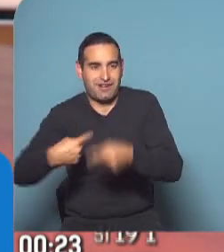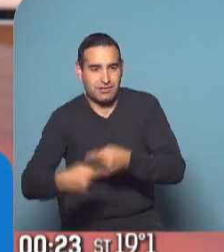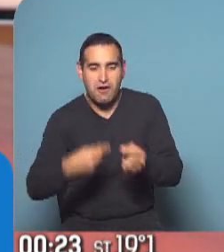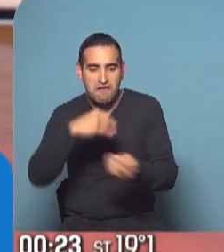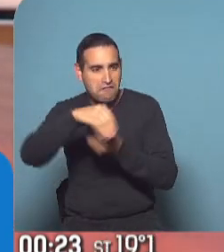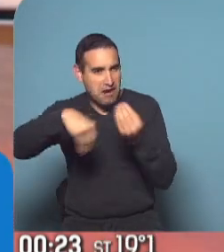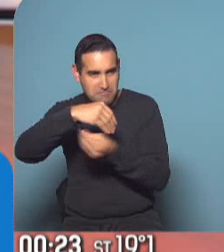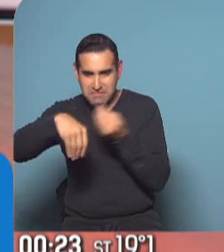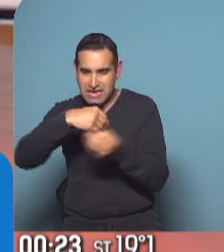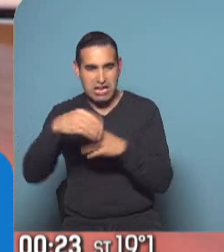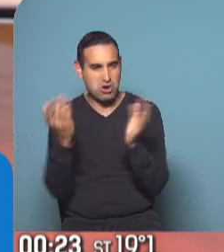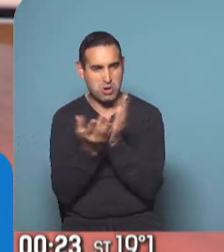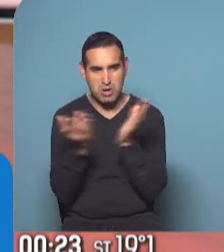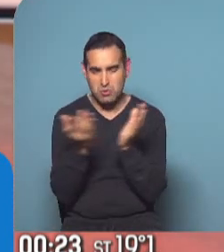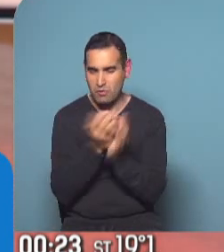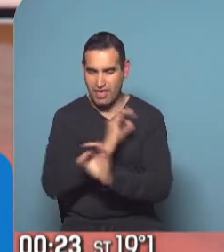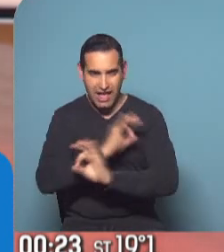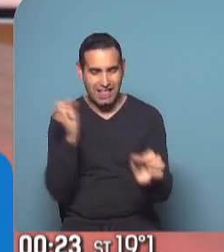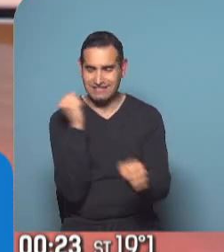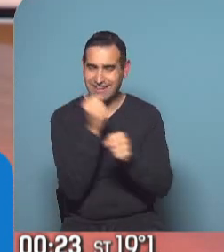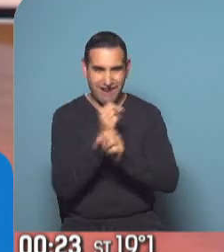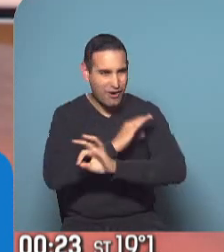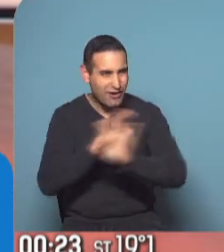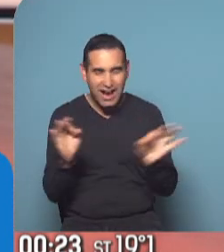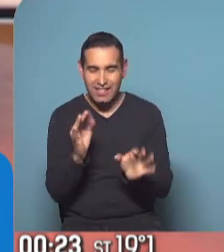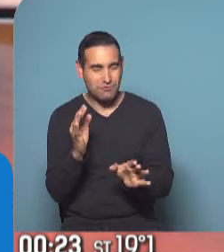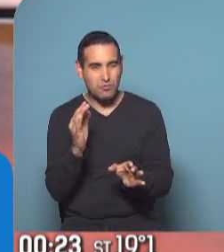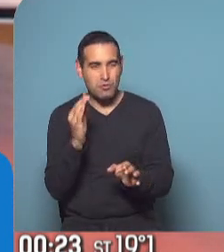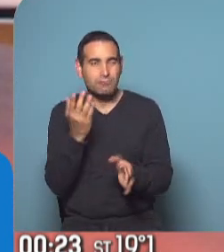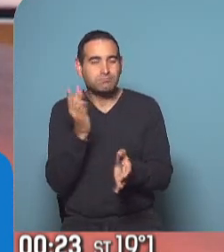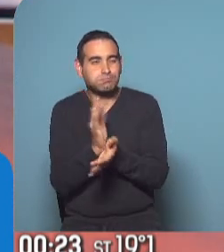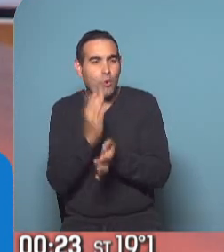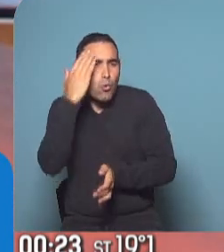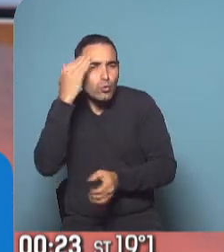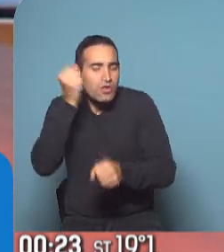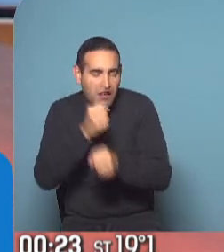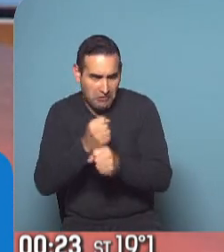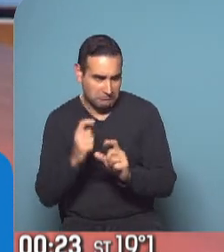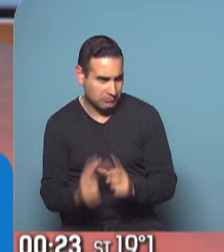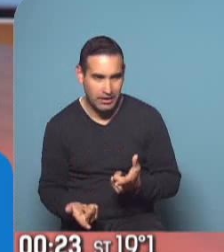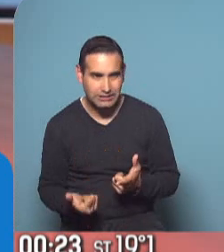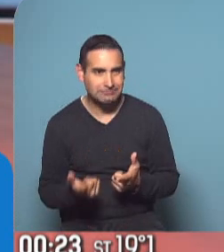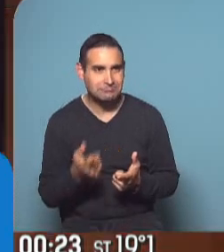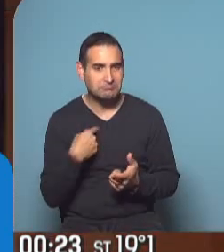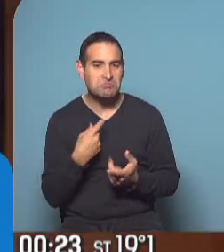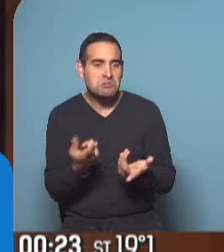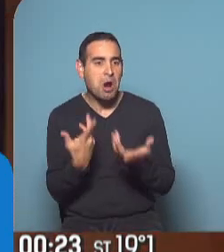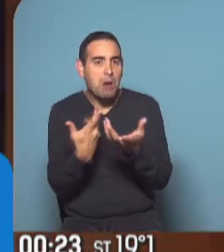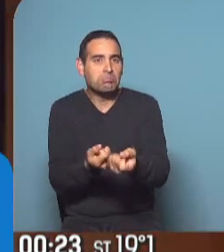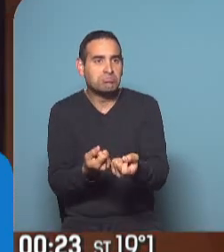no estudian ni trabajan que no tienen cultura del trabajo pueden aportar algo